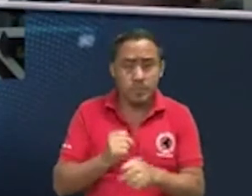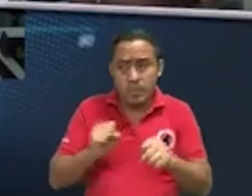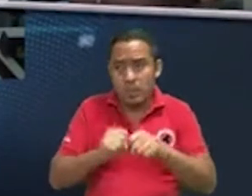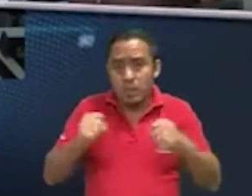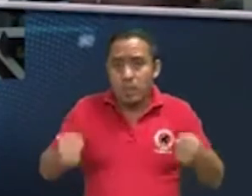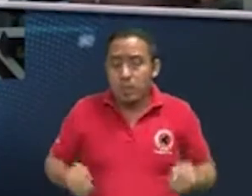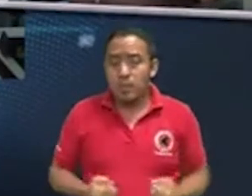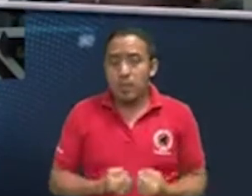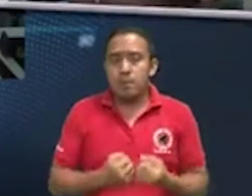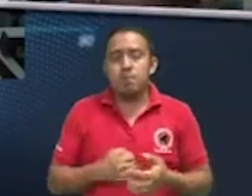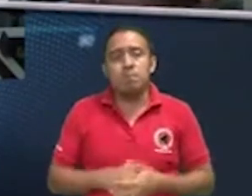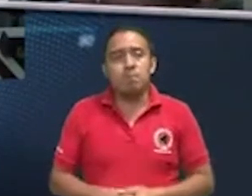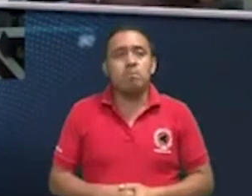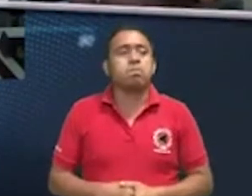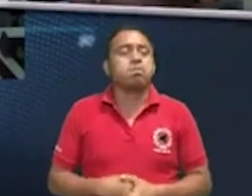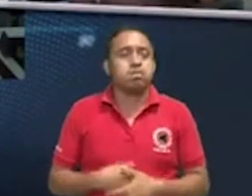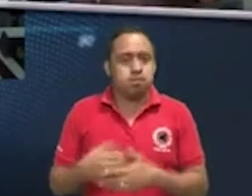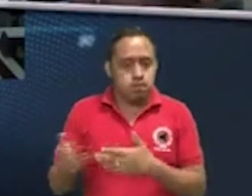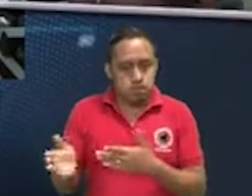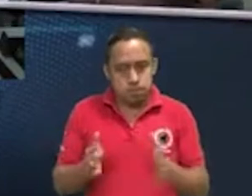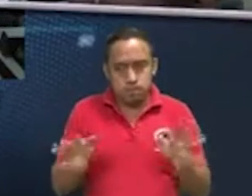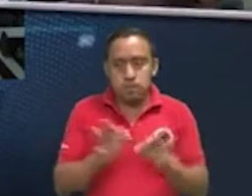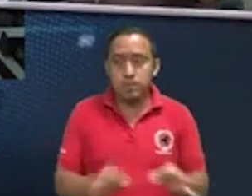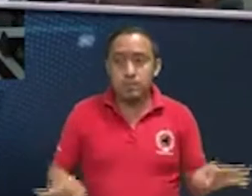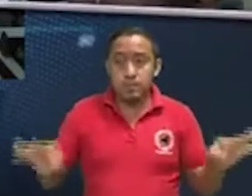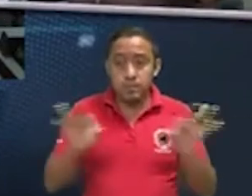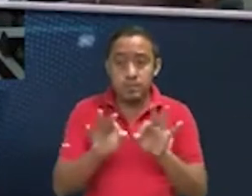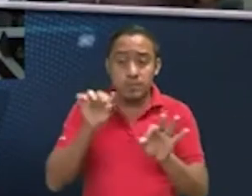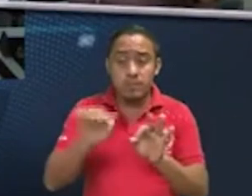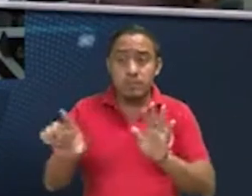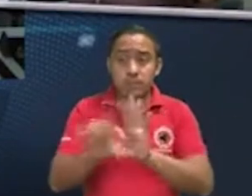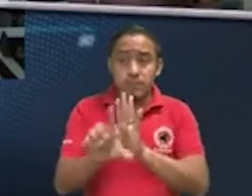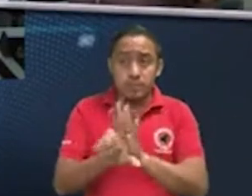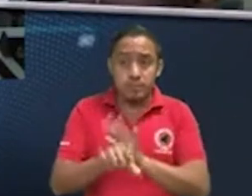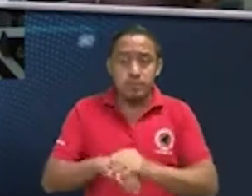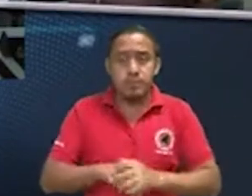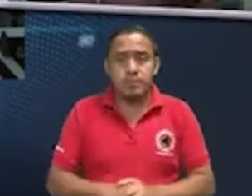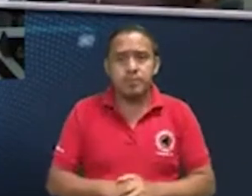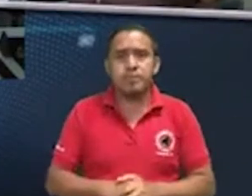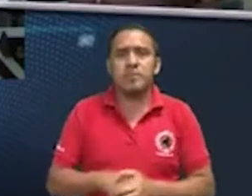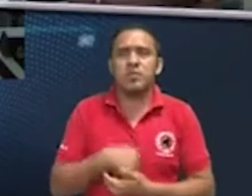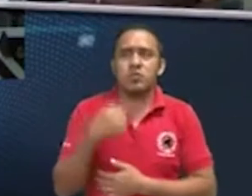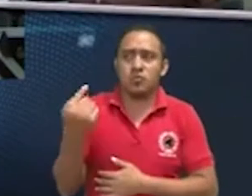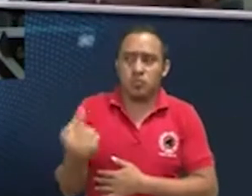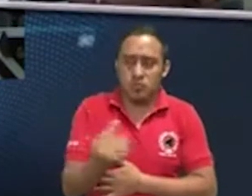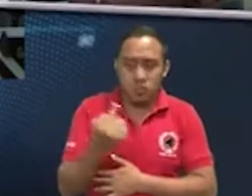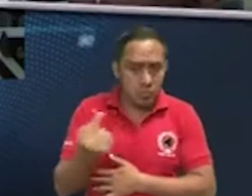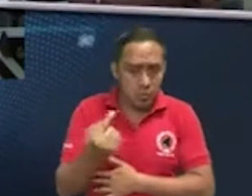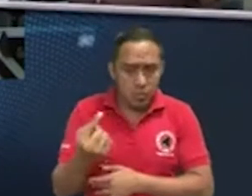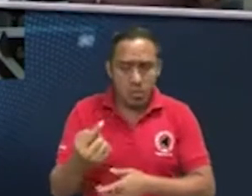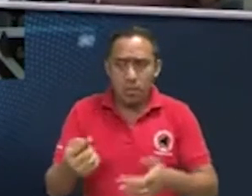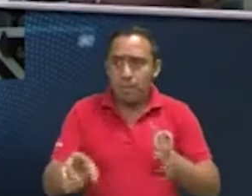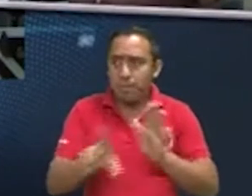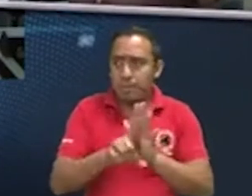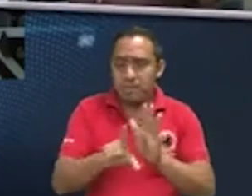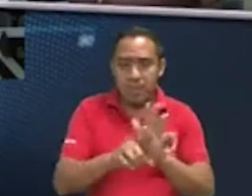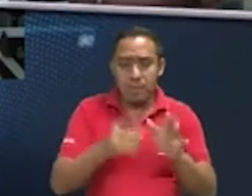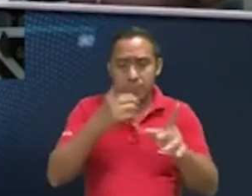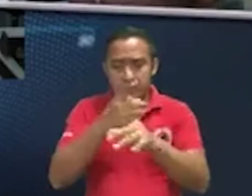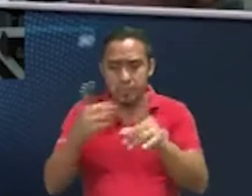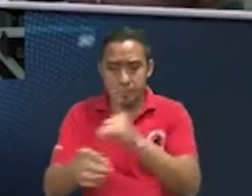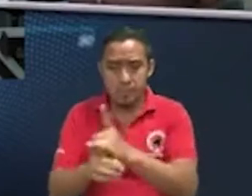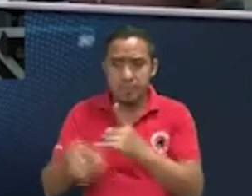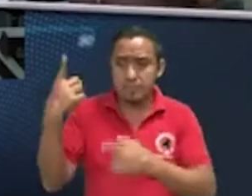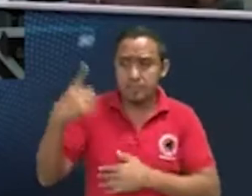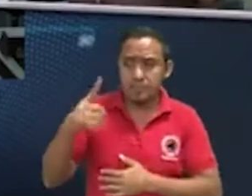asociaciones. Algo importante que tiene la ley es que no solamente es una ley que define bien claramente obligaciones,